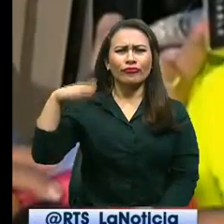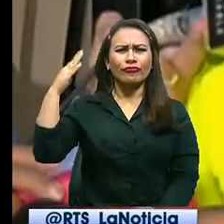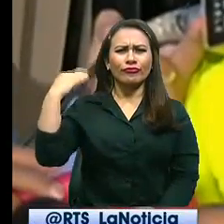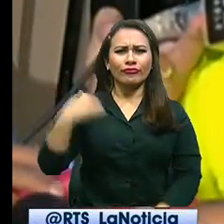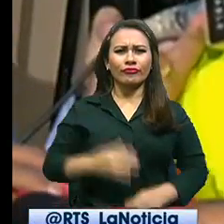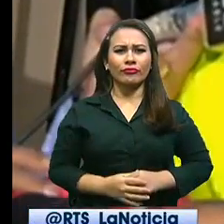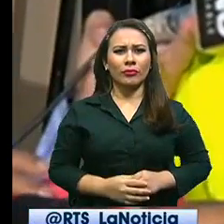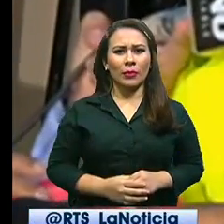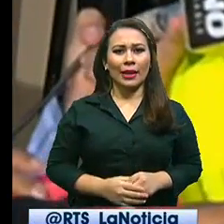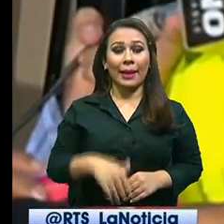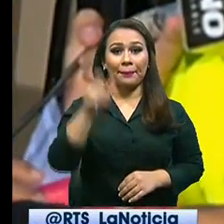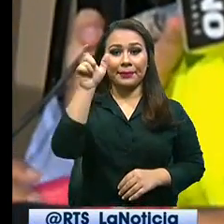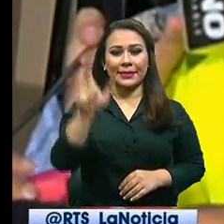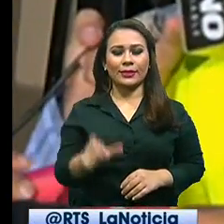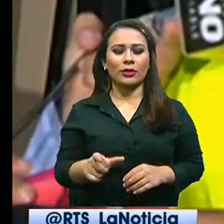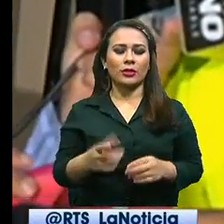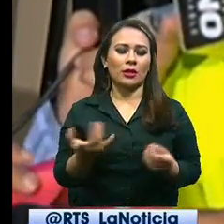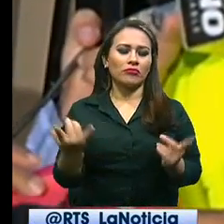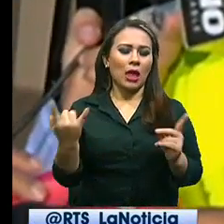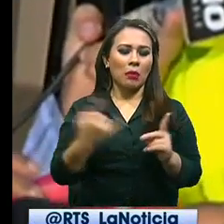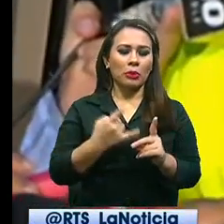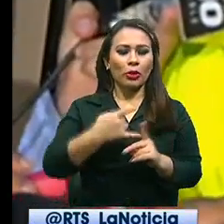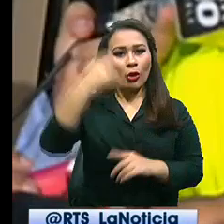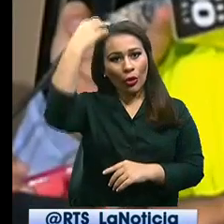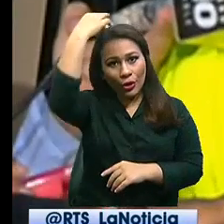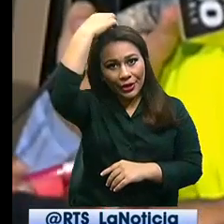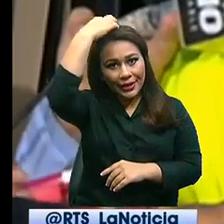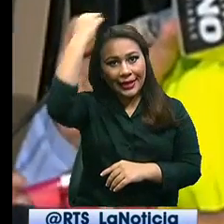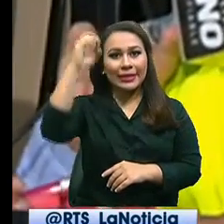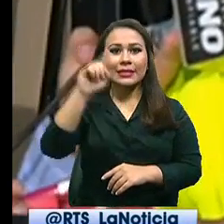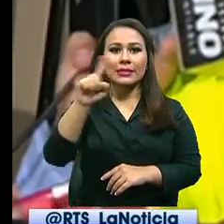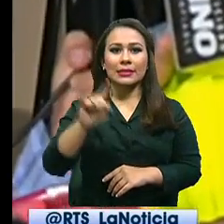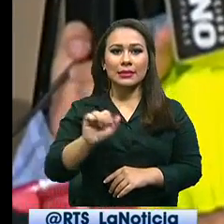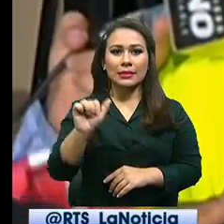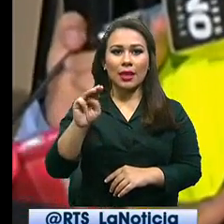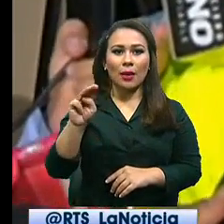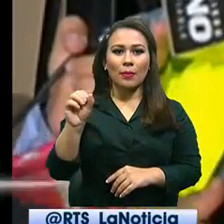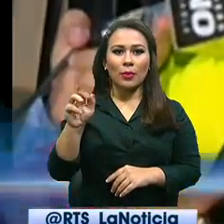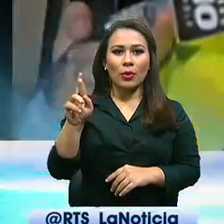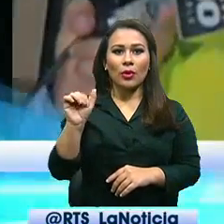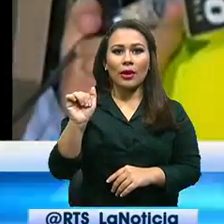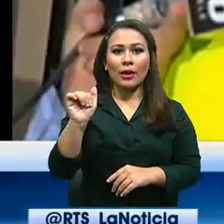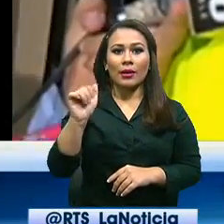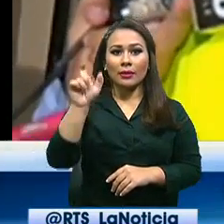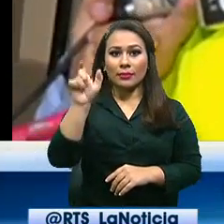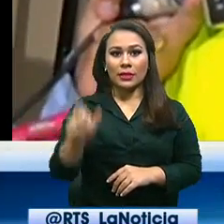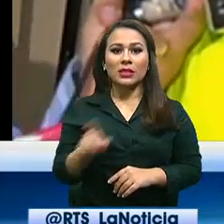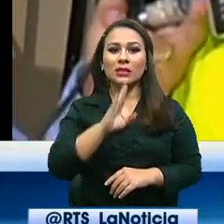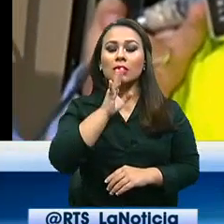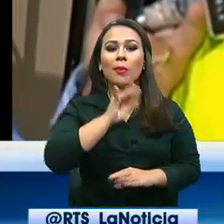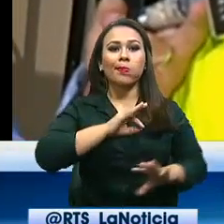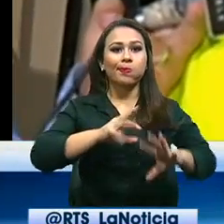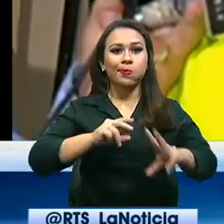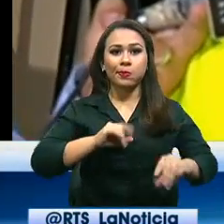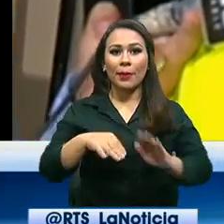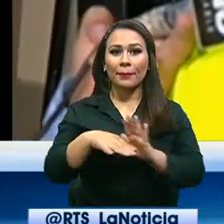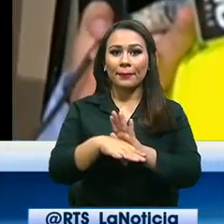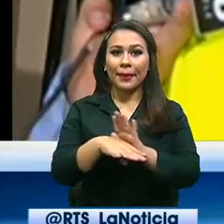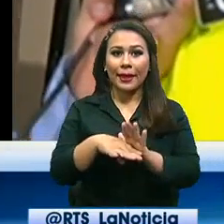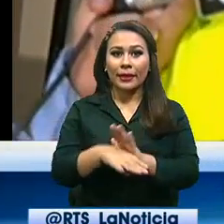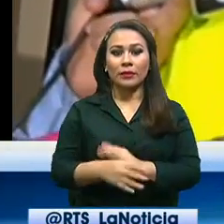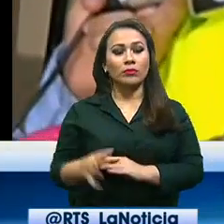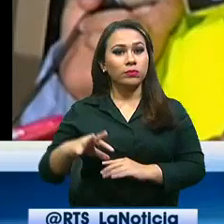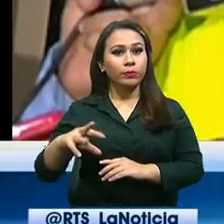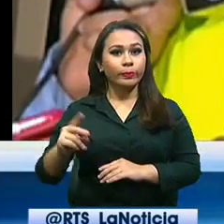Alias Rey Zamora, la cual se dedicaba al delito de asalto y robo de entidades financieras, asalto y robo